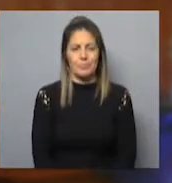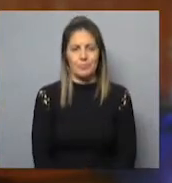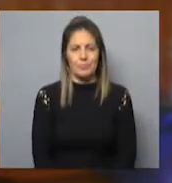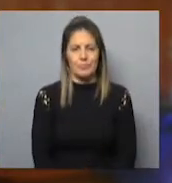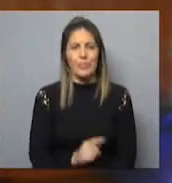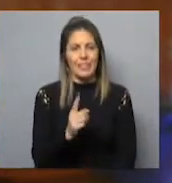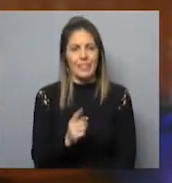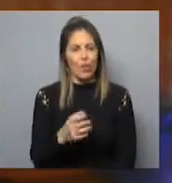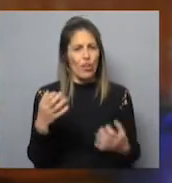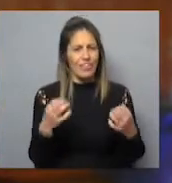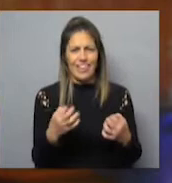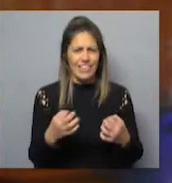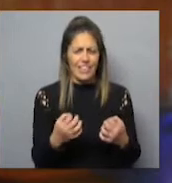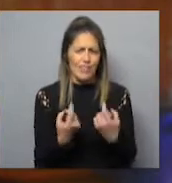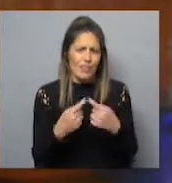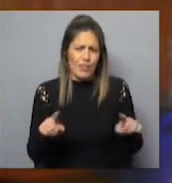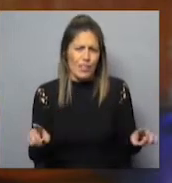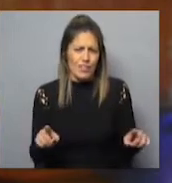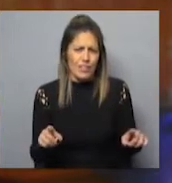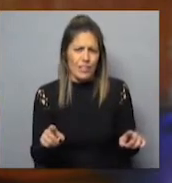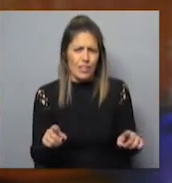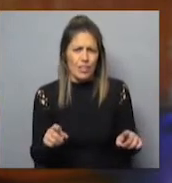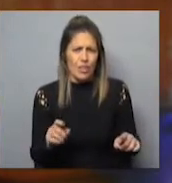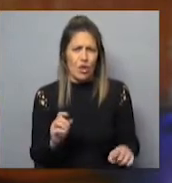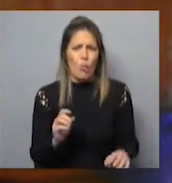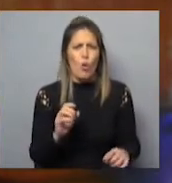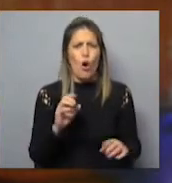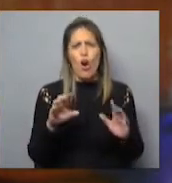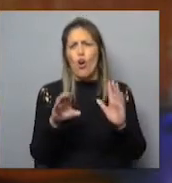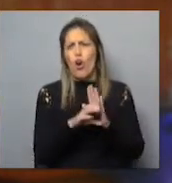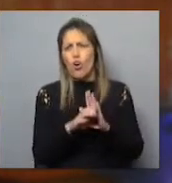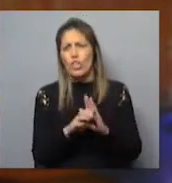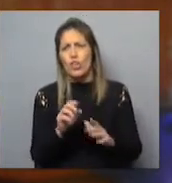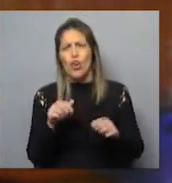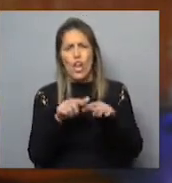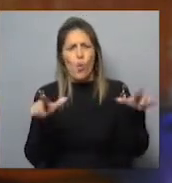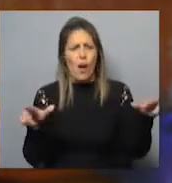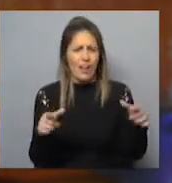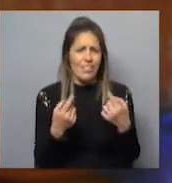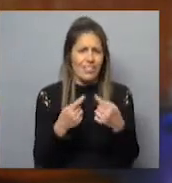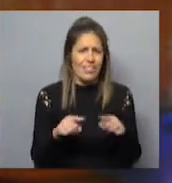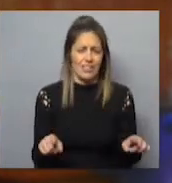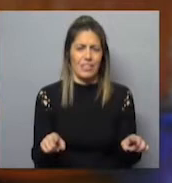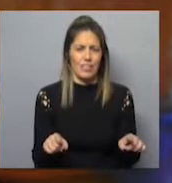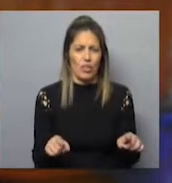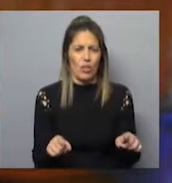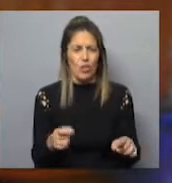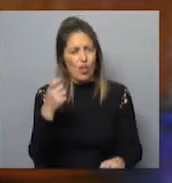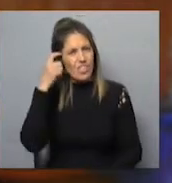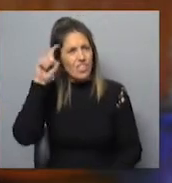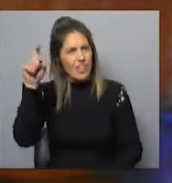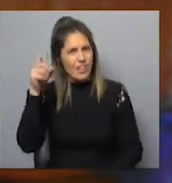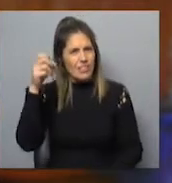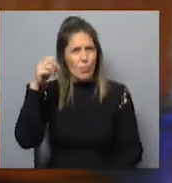y con realidades bien distintas con códigos distintos con lenguajes distintos con subjetividades